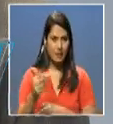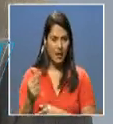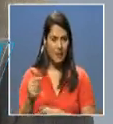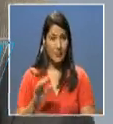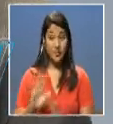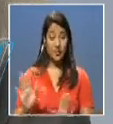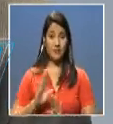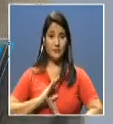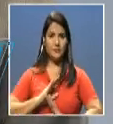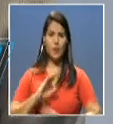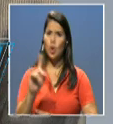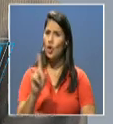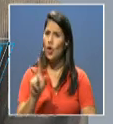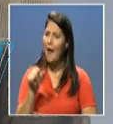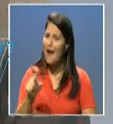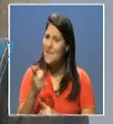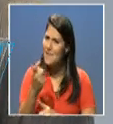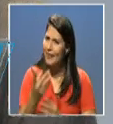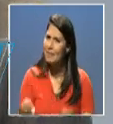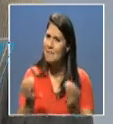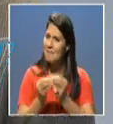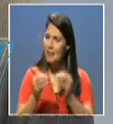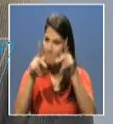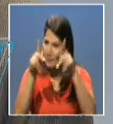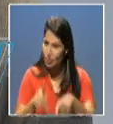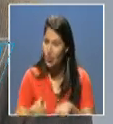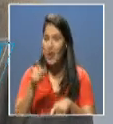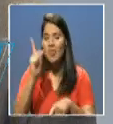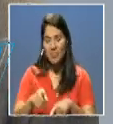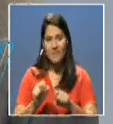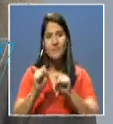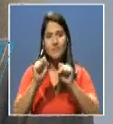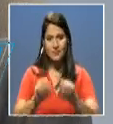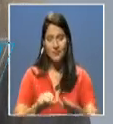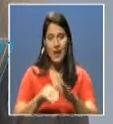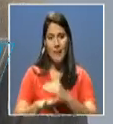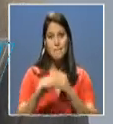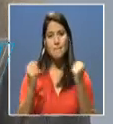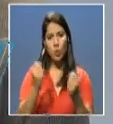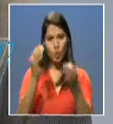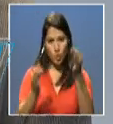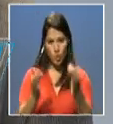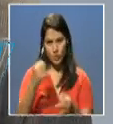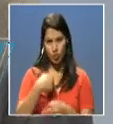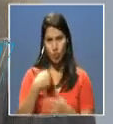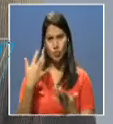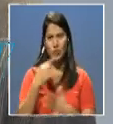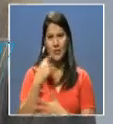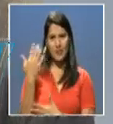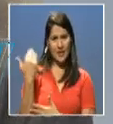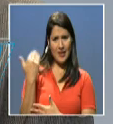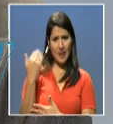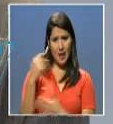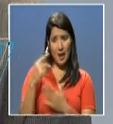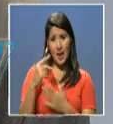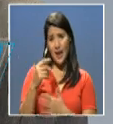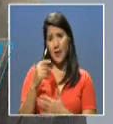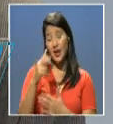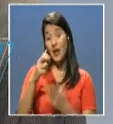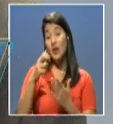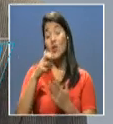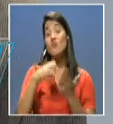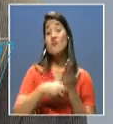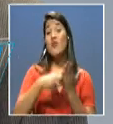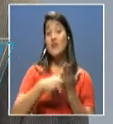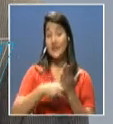es que ahí hay más gente que tiene que salir del Poder Judicial. Yo lo decía un día de estos en el programa de la mañana, a mí me parece que el